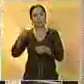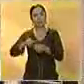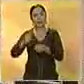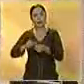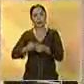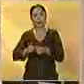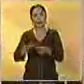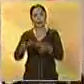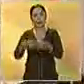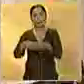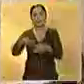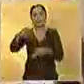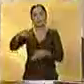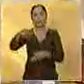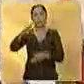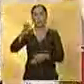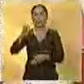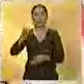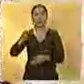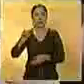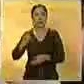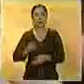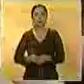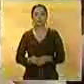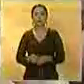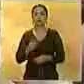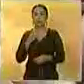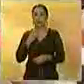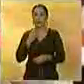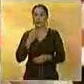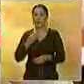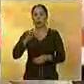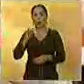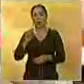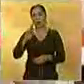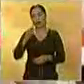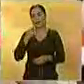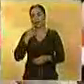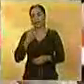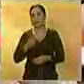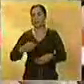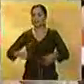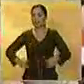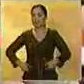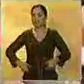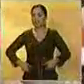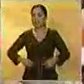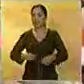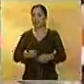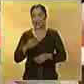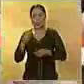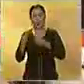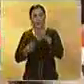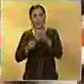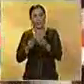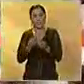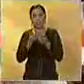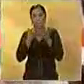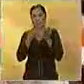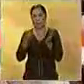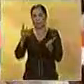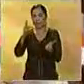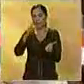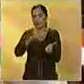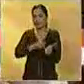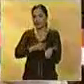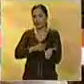Maracaibo con sede en el Pachencho Romero. Estamos haciendo, tratando de hacer un gran espectáculo, un